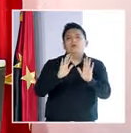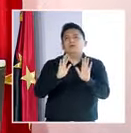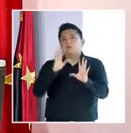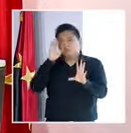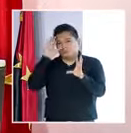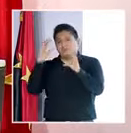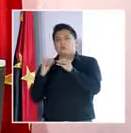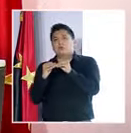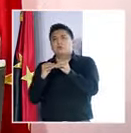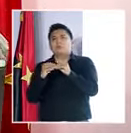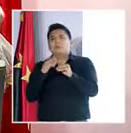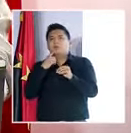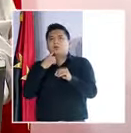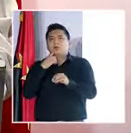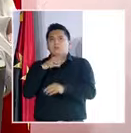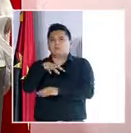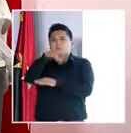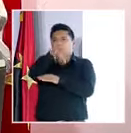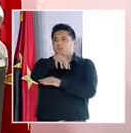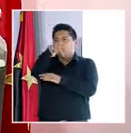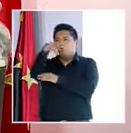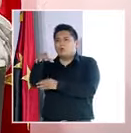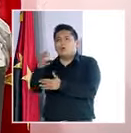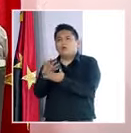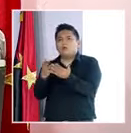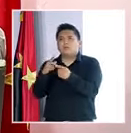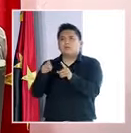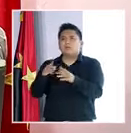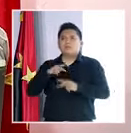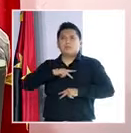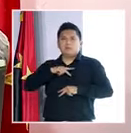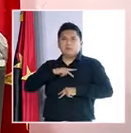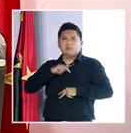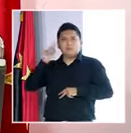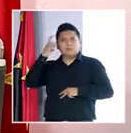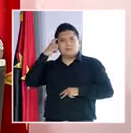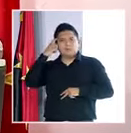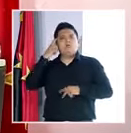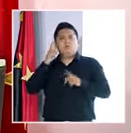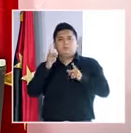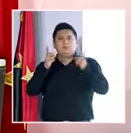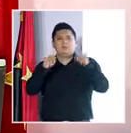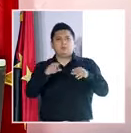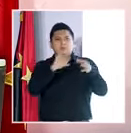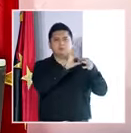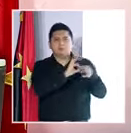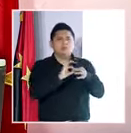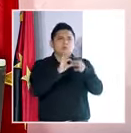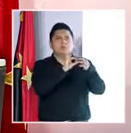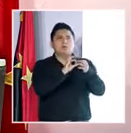de maquinaria de la gobernación, sino con el concurso de la Unidad Nacional de Gestión del Riesgo,